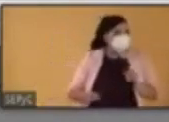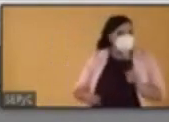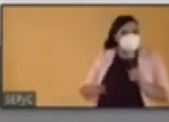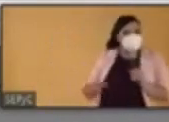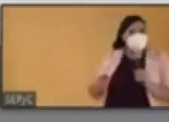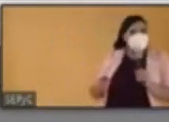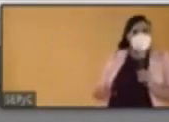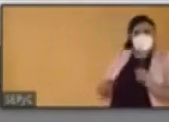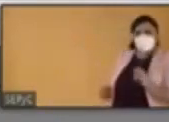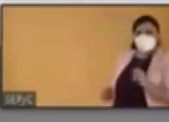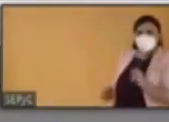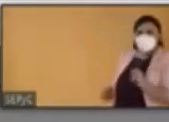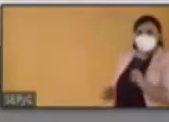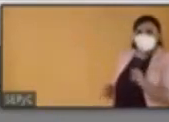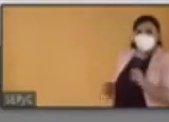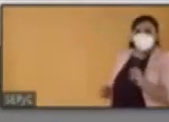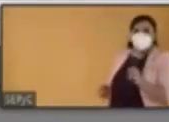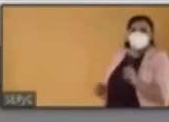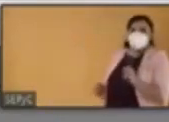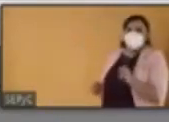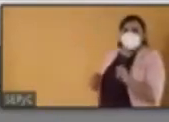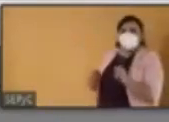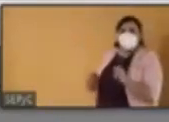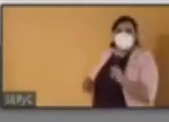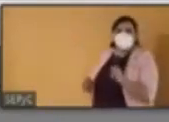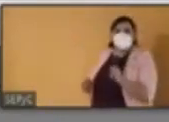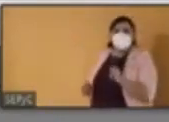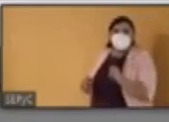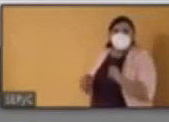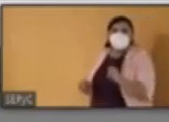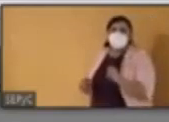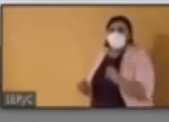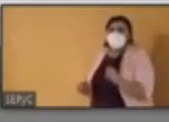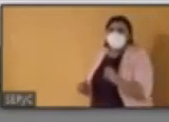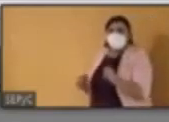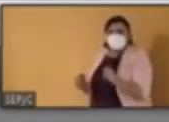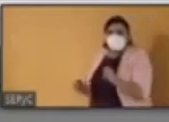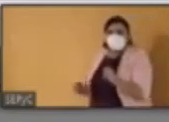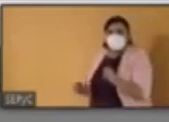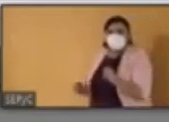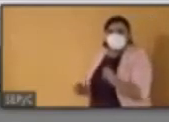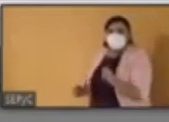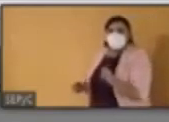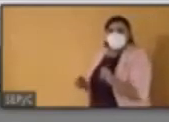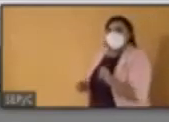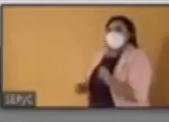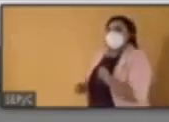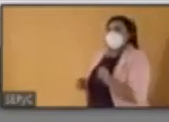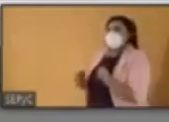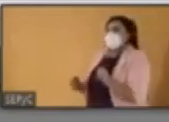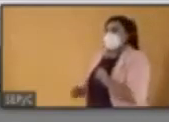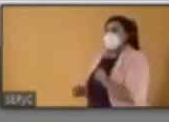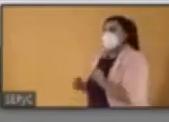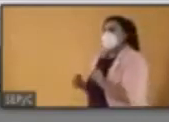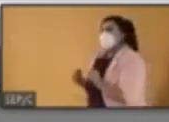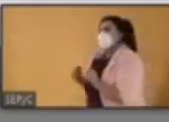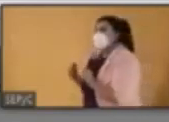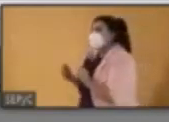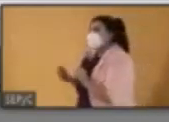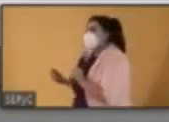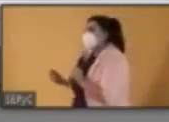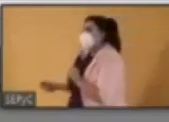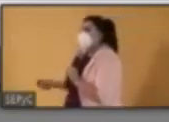identificamos aquellos entes, en este caso, existen maestros que cuentan con 2 o más plazas. Probablemente algunas de ellas sean